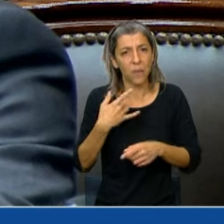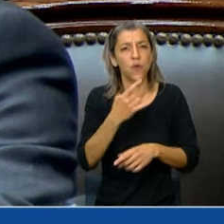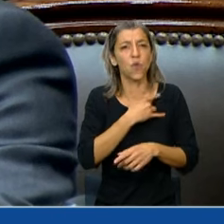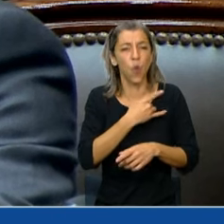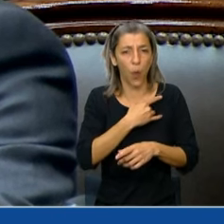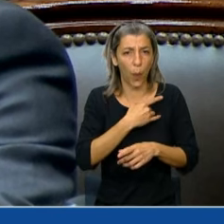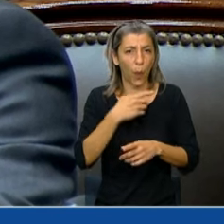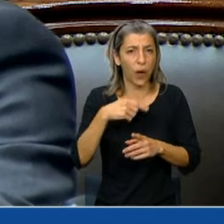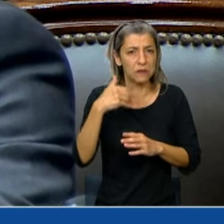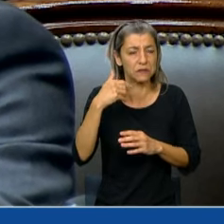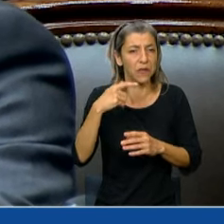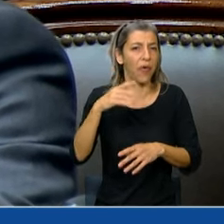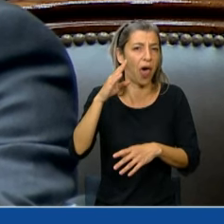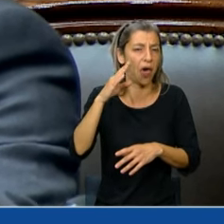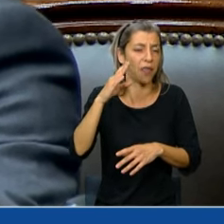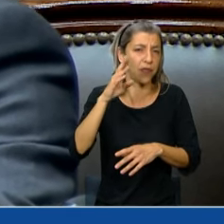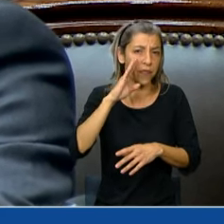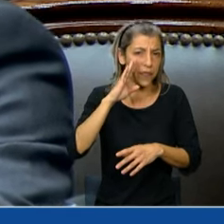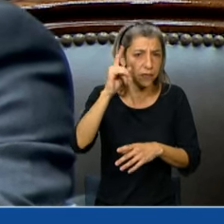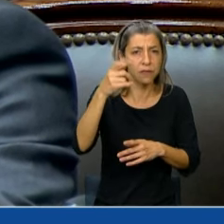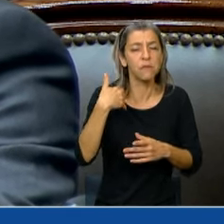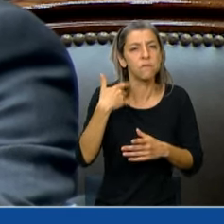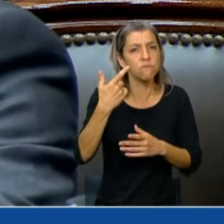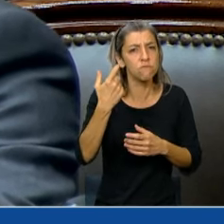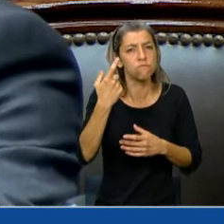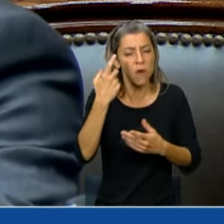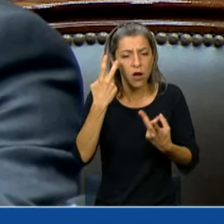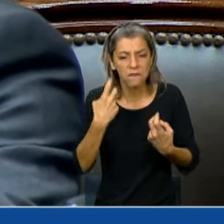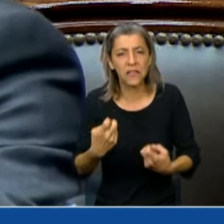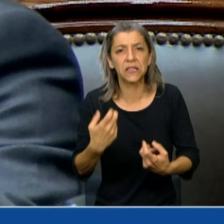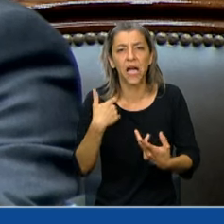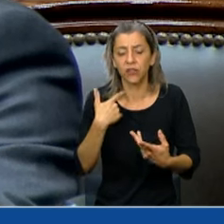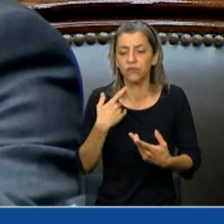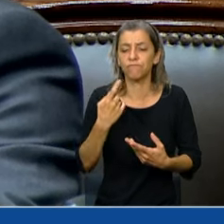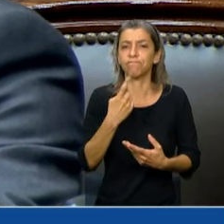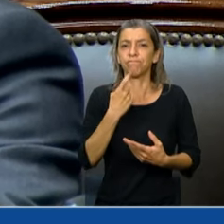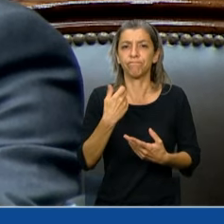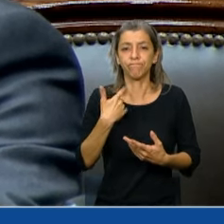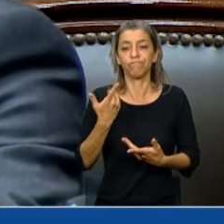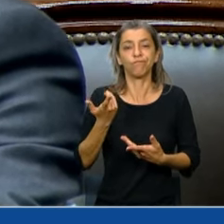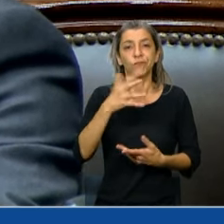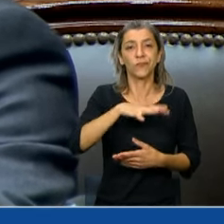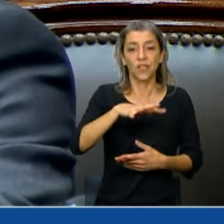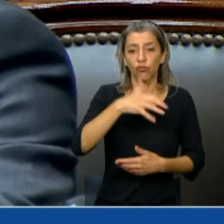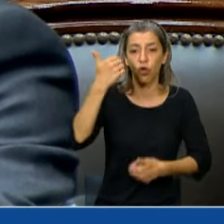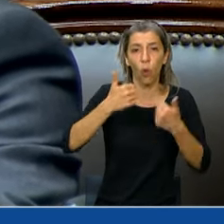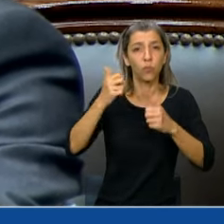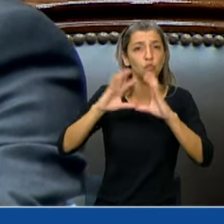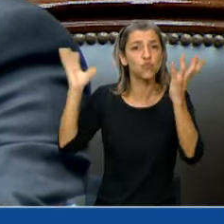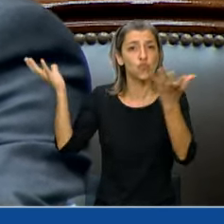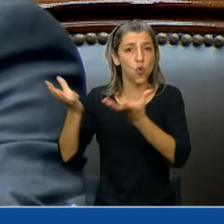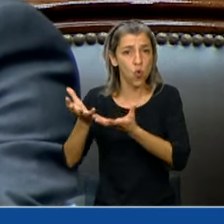que para los trabajadores argentinos que trabajan en sectores que compiten con el mundo los